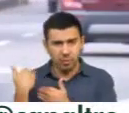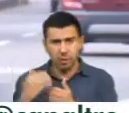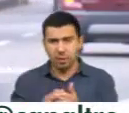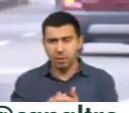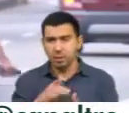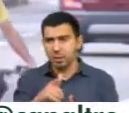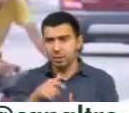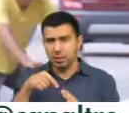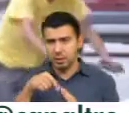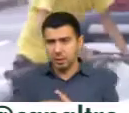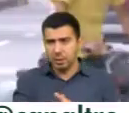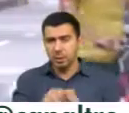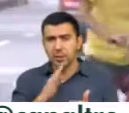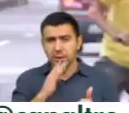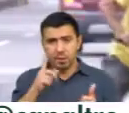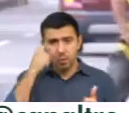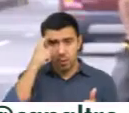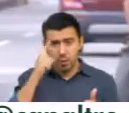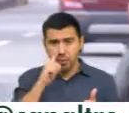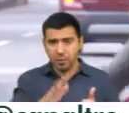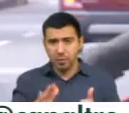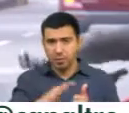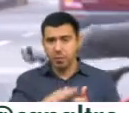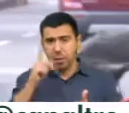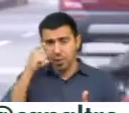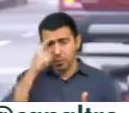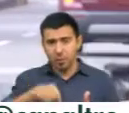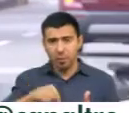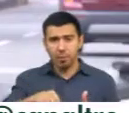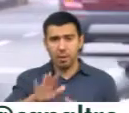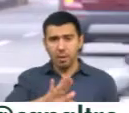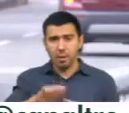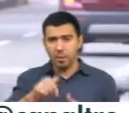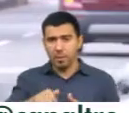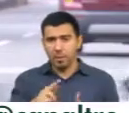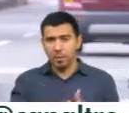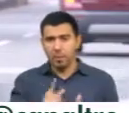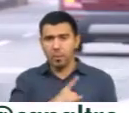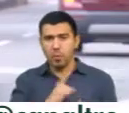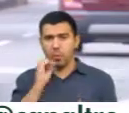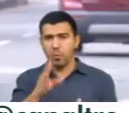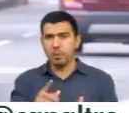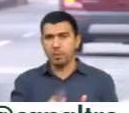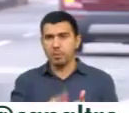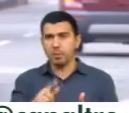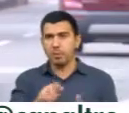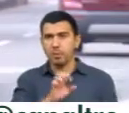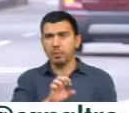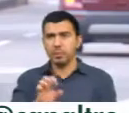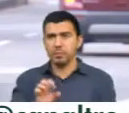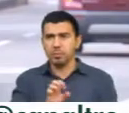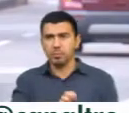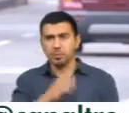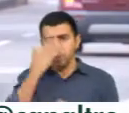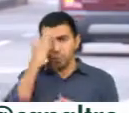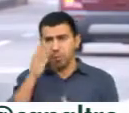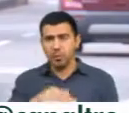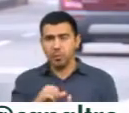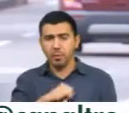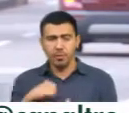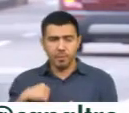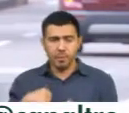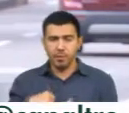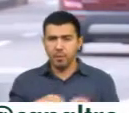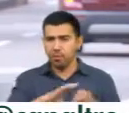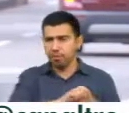universitario sería el gobierno nacional el gobierno departamental la universidad industrial de santander y los gremios tanto públicos como privados en la